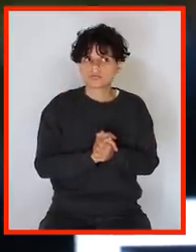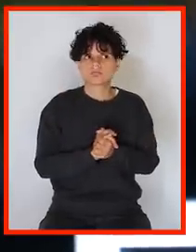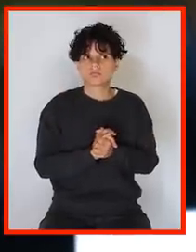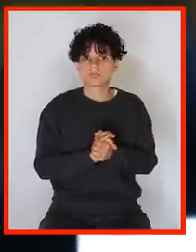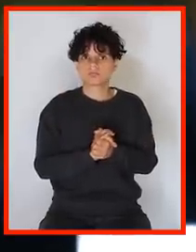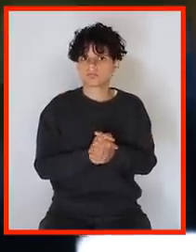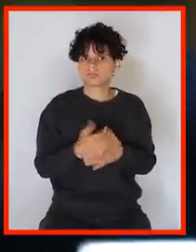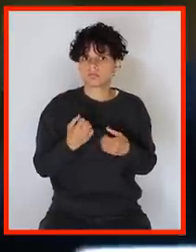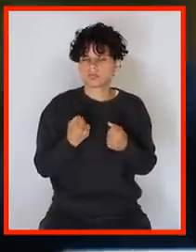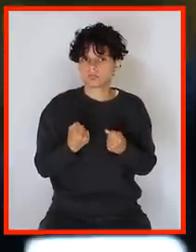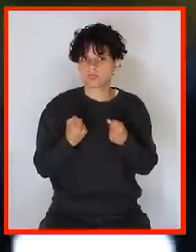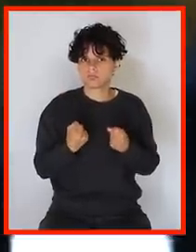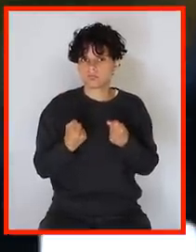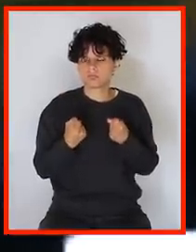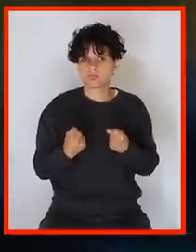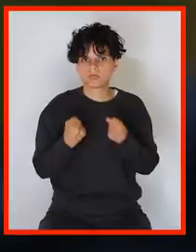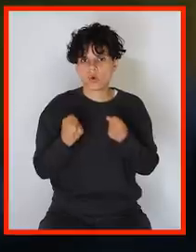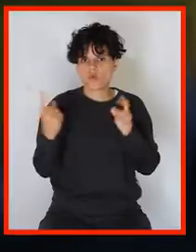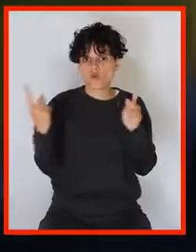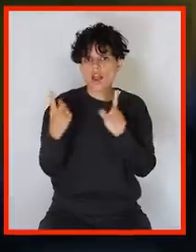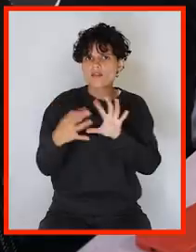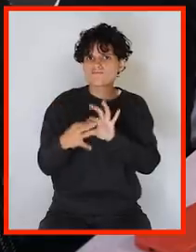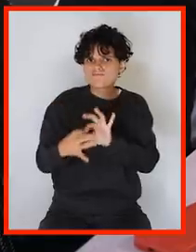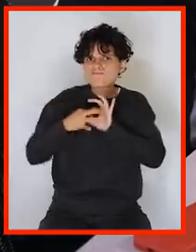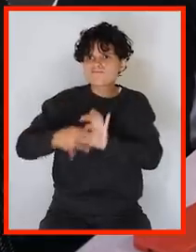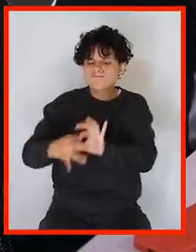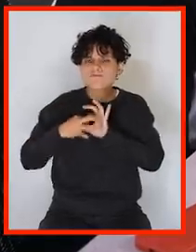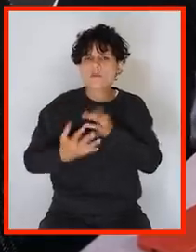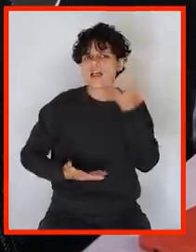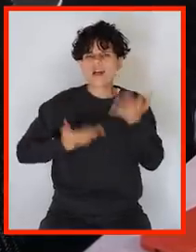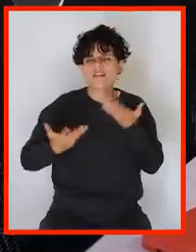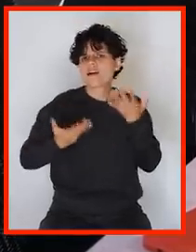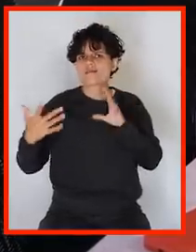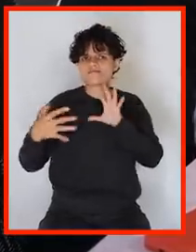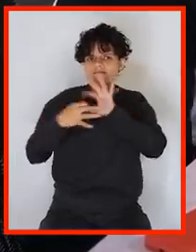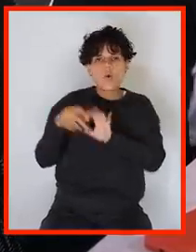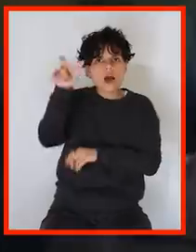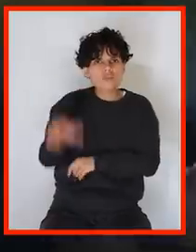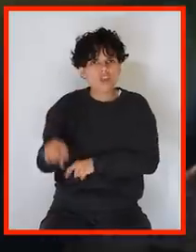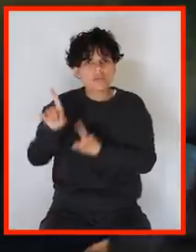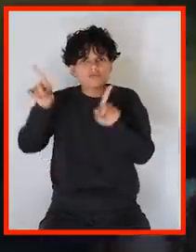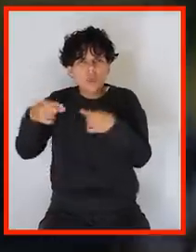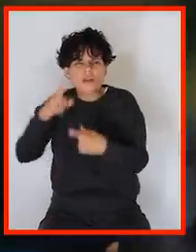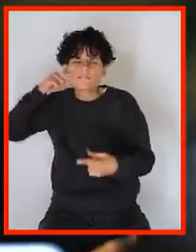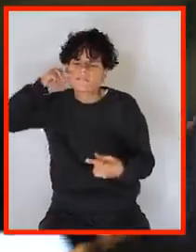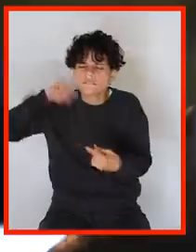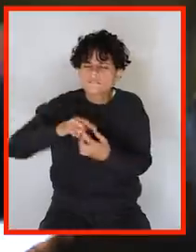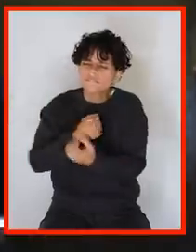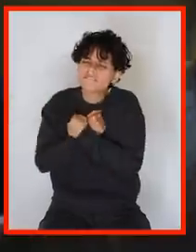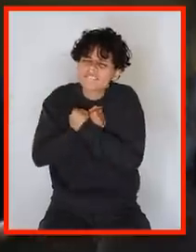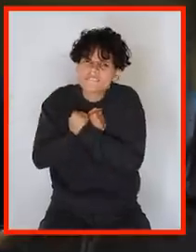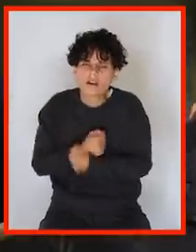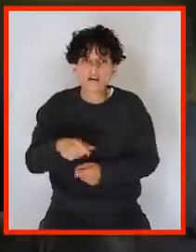Y fue como... Tanta, sí, tanta la conexión, fue como una weá tan bacana, hermano, que se dio con una persona que amaba la música,